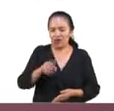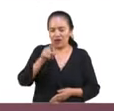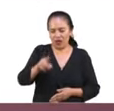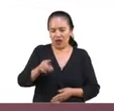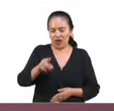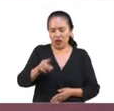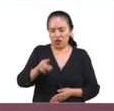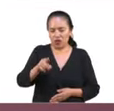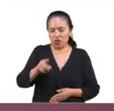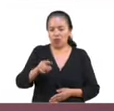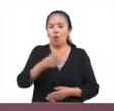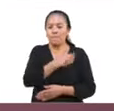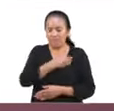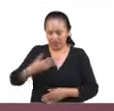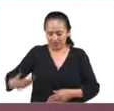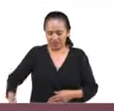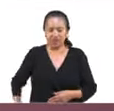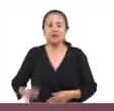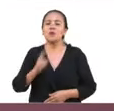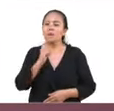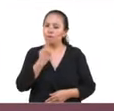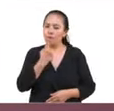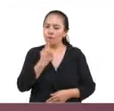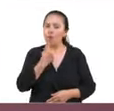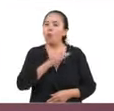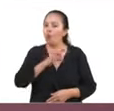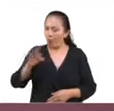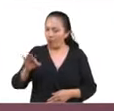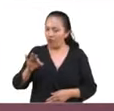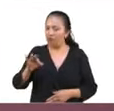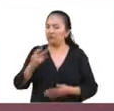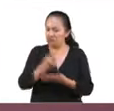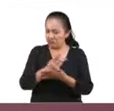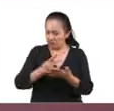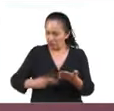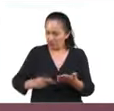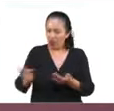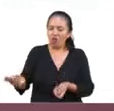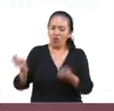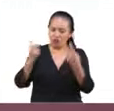nuestro presidente Andrés Manuel López Obrador llegó para quedarse.